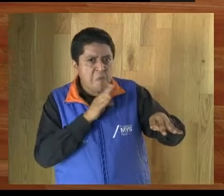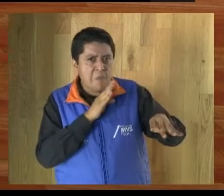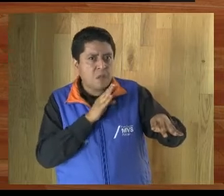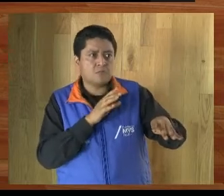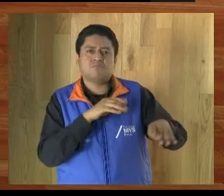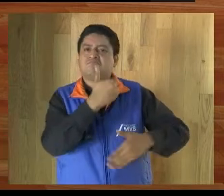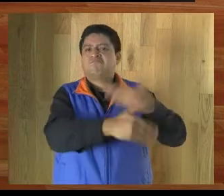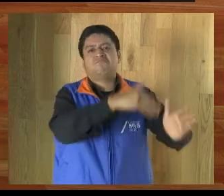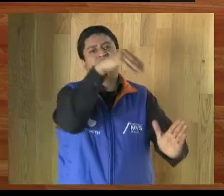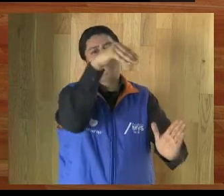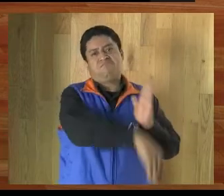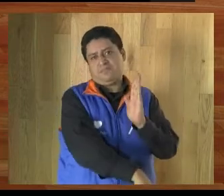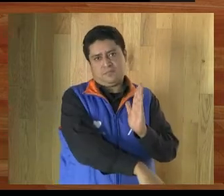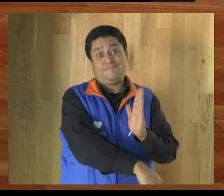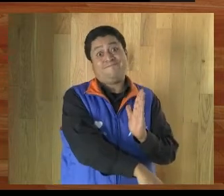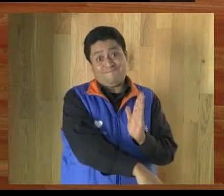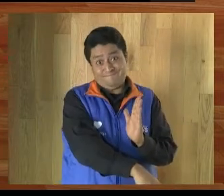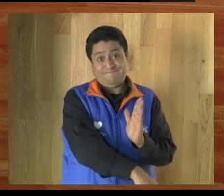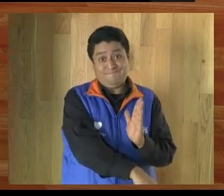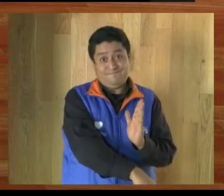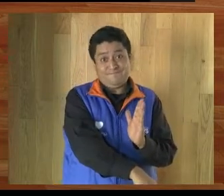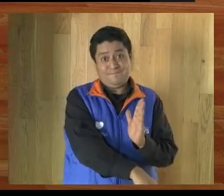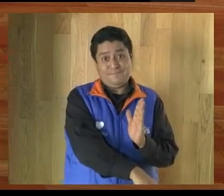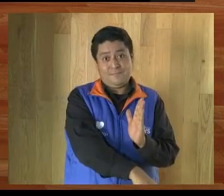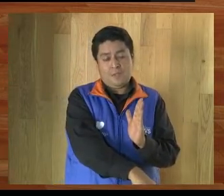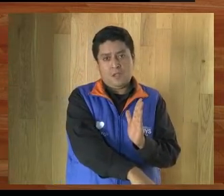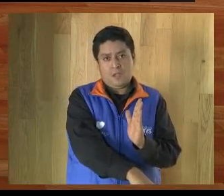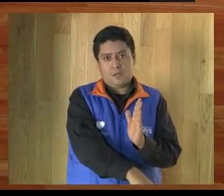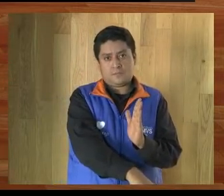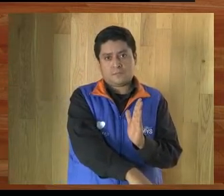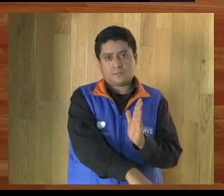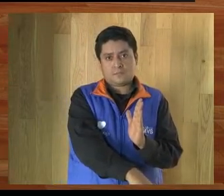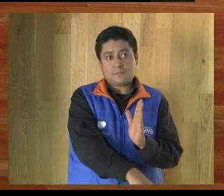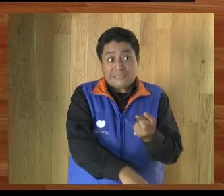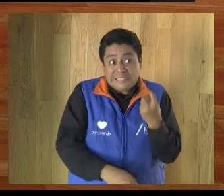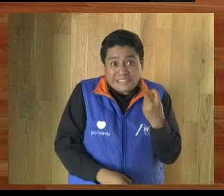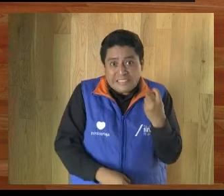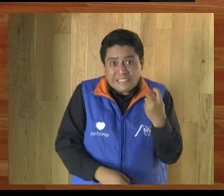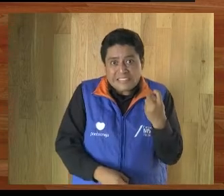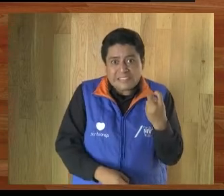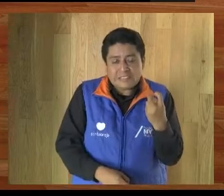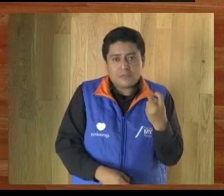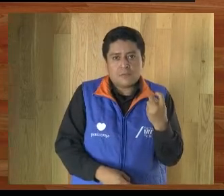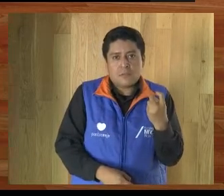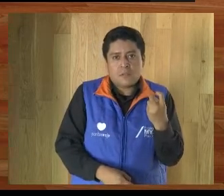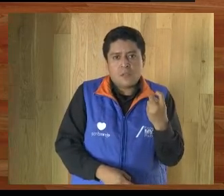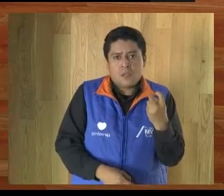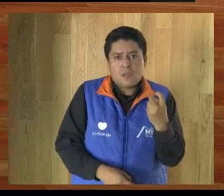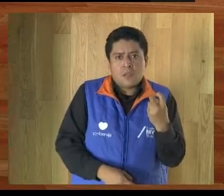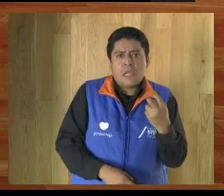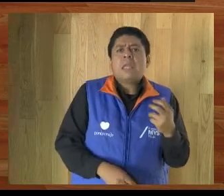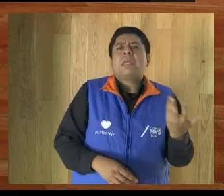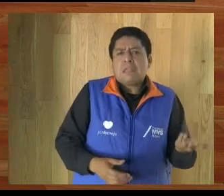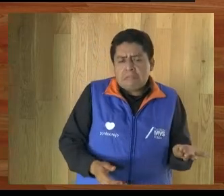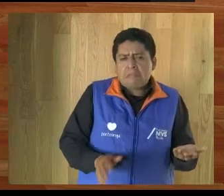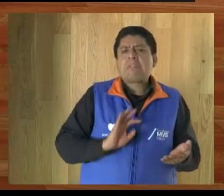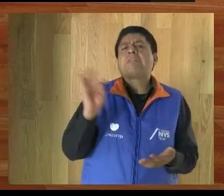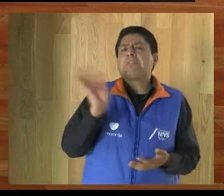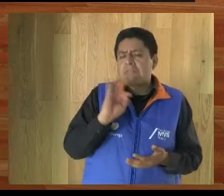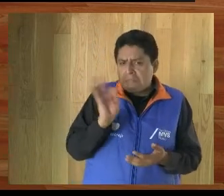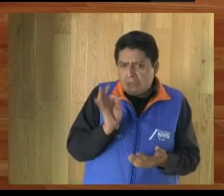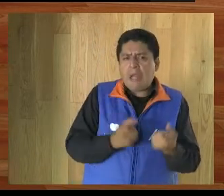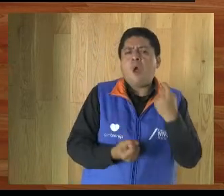¿no? Y las que han seguido hacia adelante muchas veces es porque tenían bastante buena reputación en su